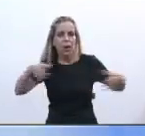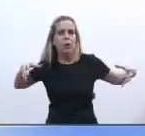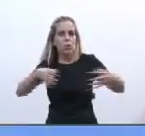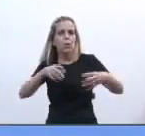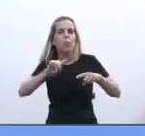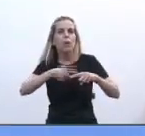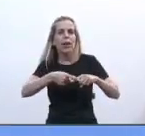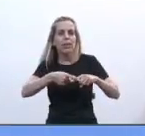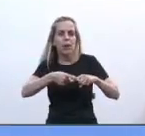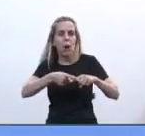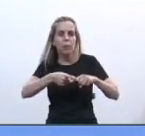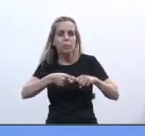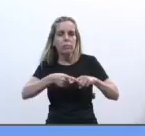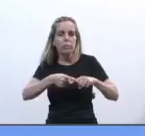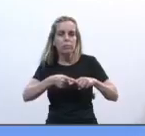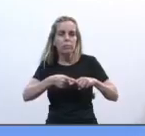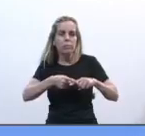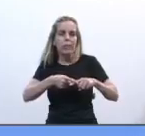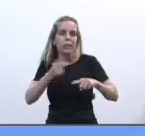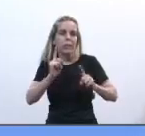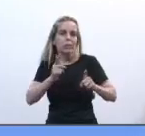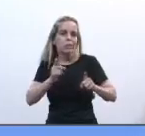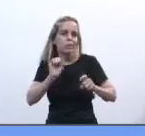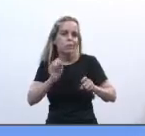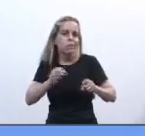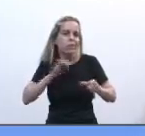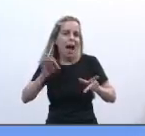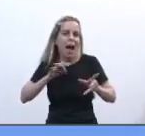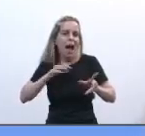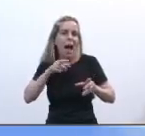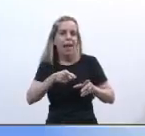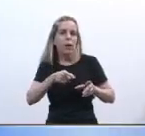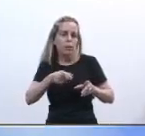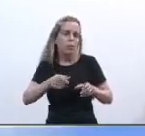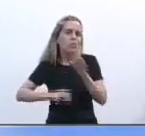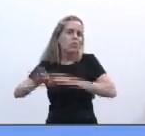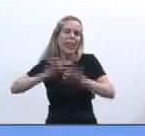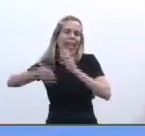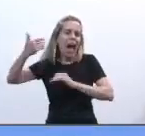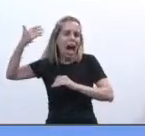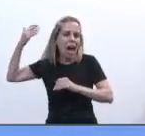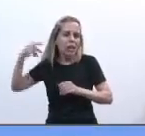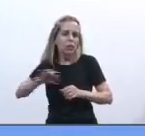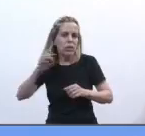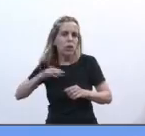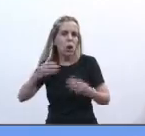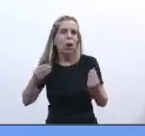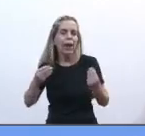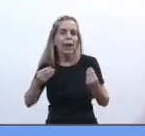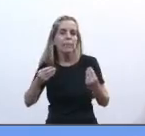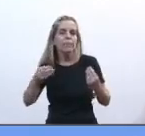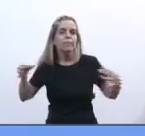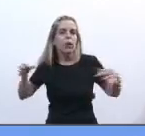político y amenazó desde hace muchos años desde hace muchas décadas el